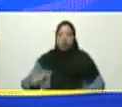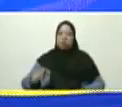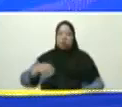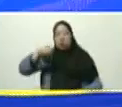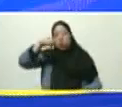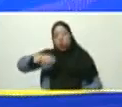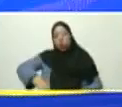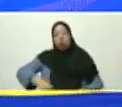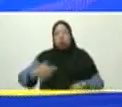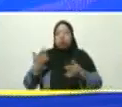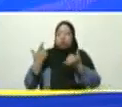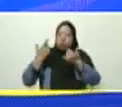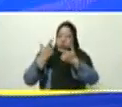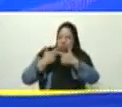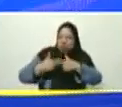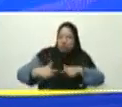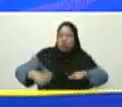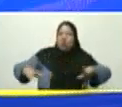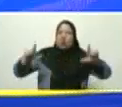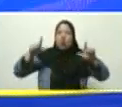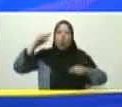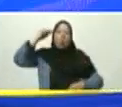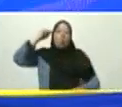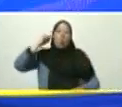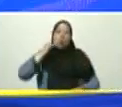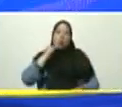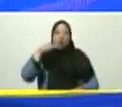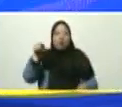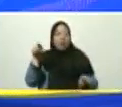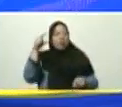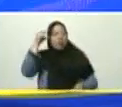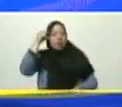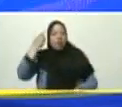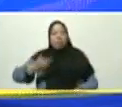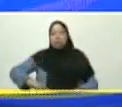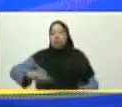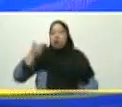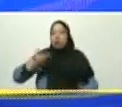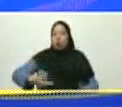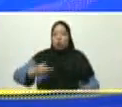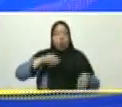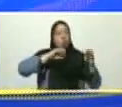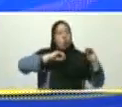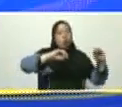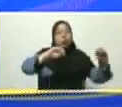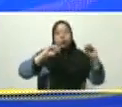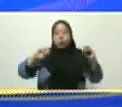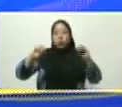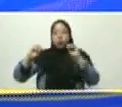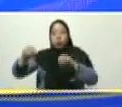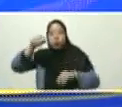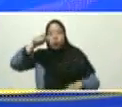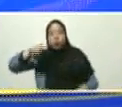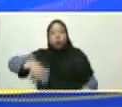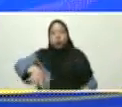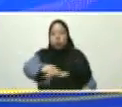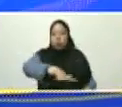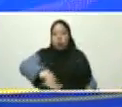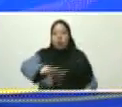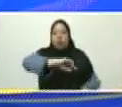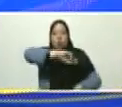día del libertador Simón Bolívar, a todo nuestro pueblo. Empeñarnos